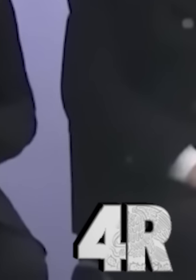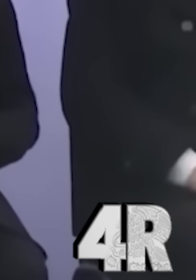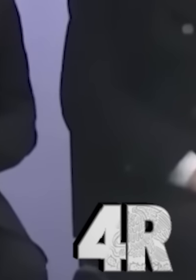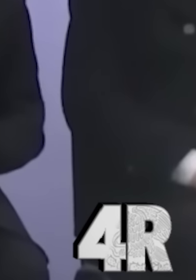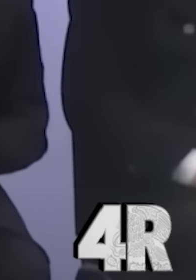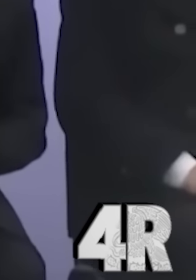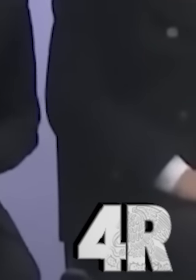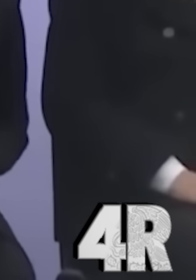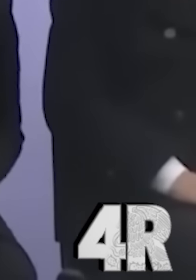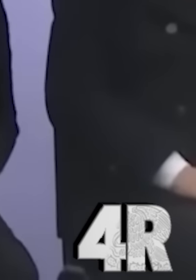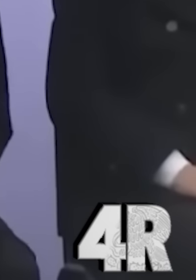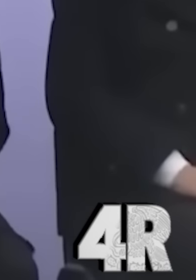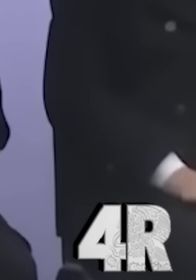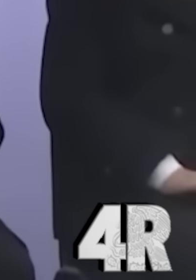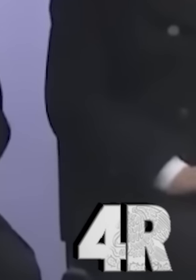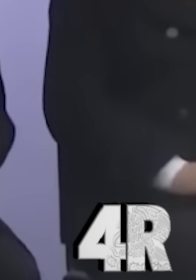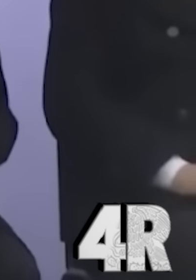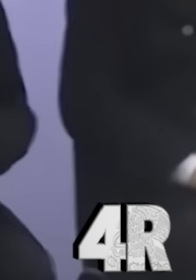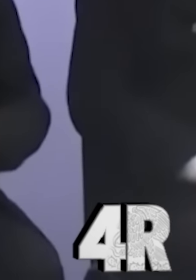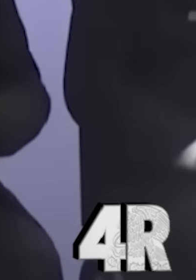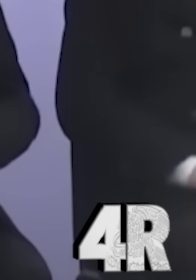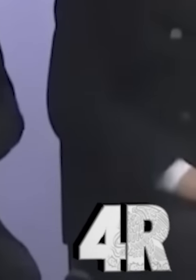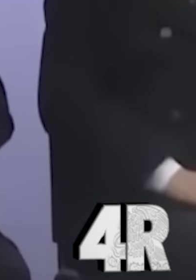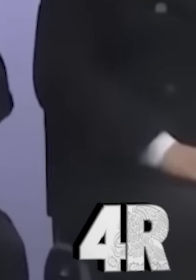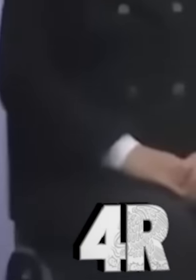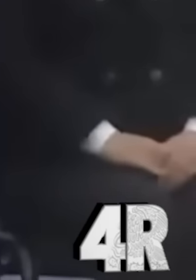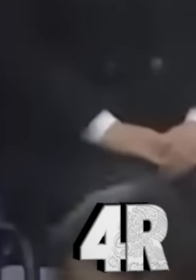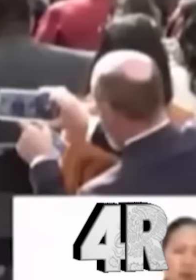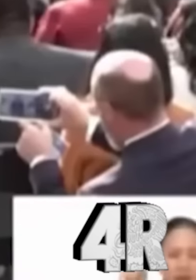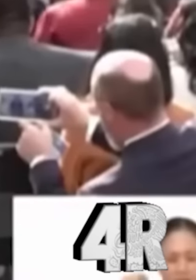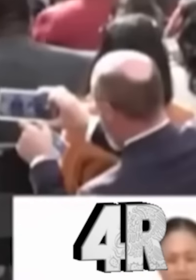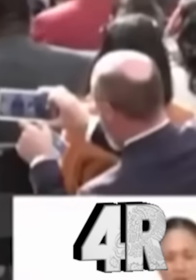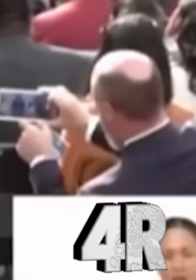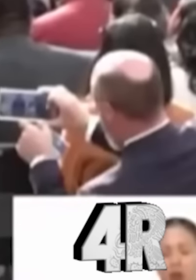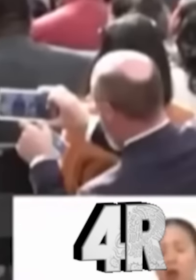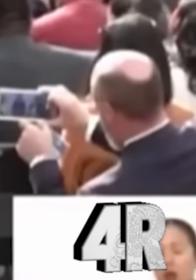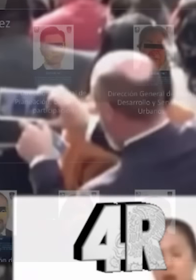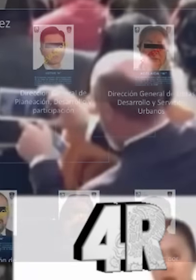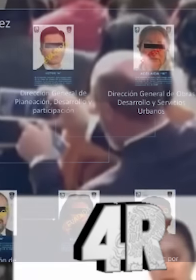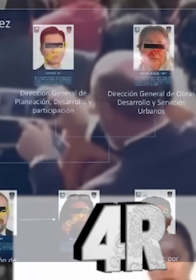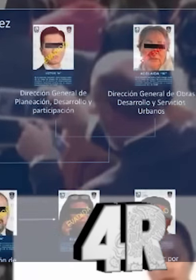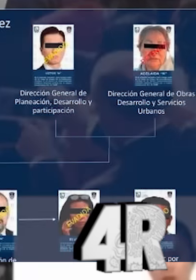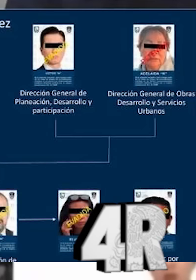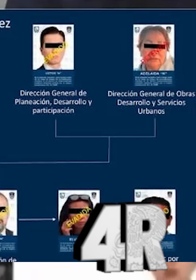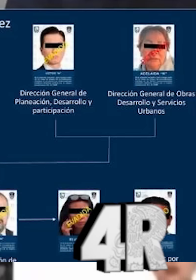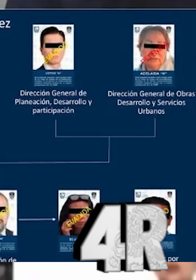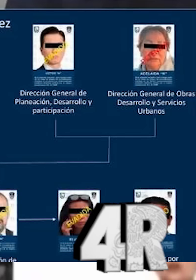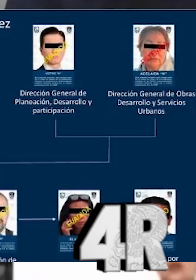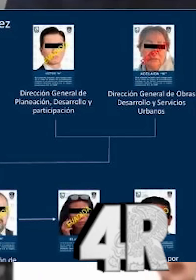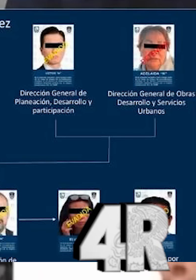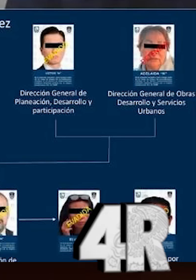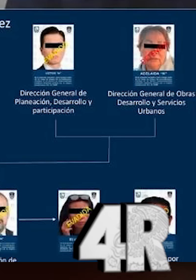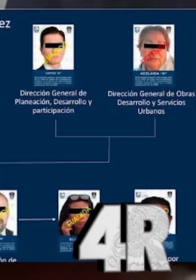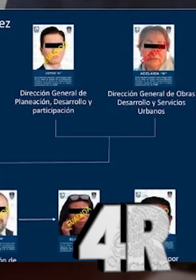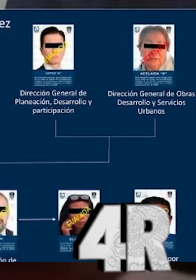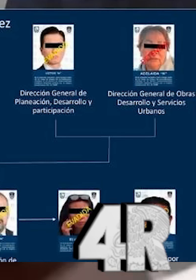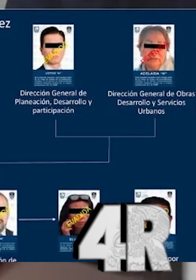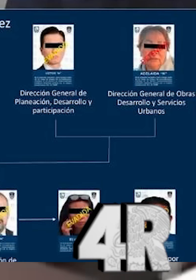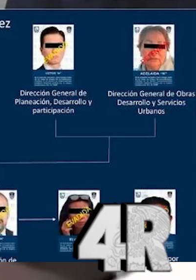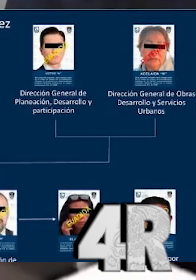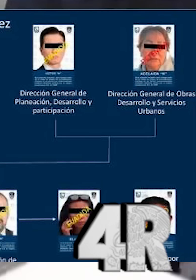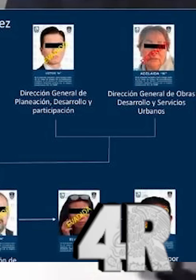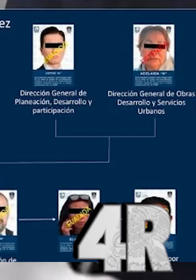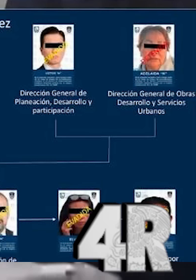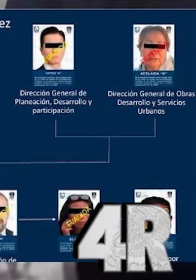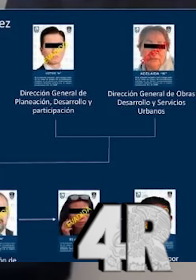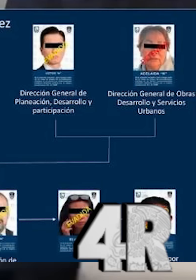embargo, ahora vemos cómo es que se confirma lo que ellos mismos han hecho, que es ser unos verdaderos corruptos y taparse entre